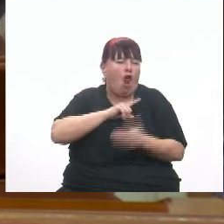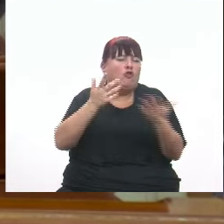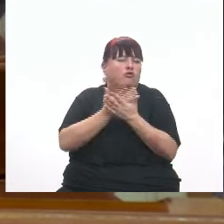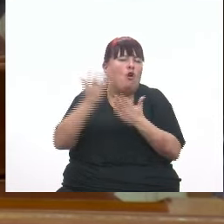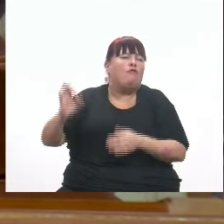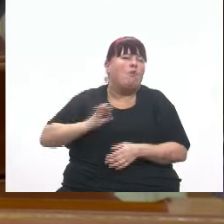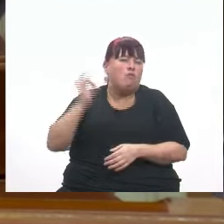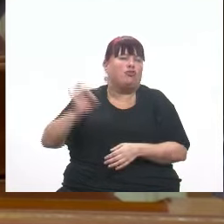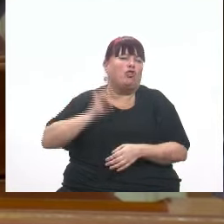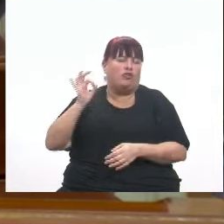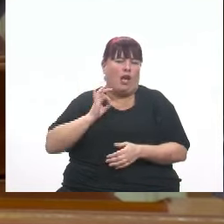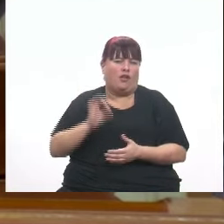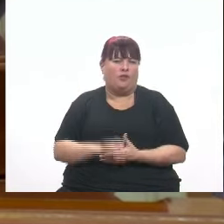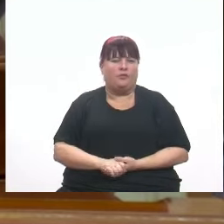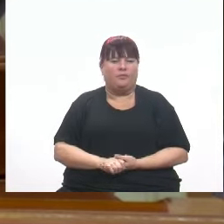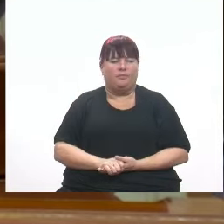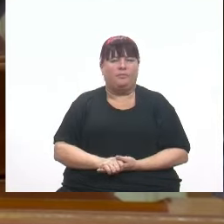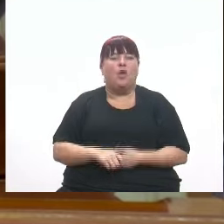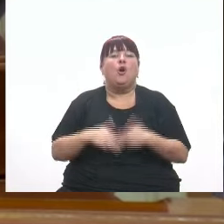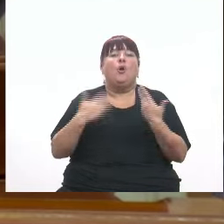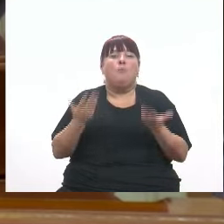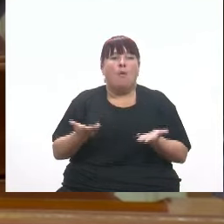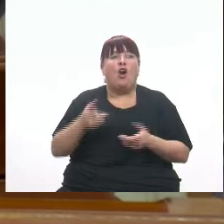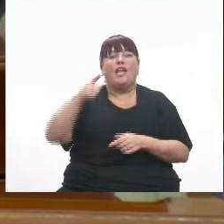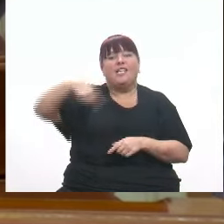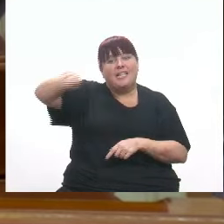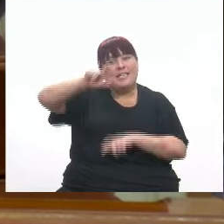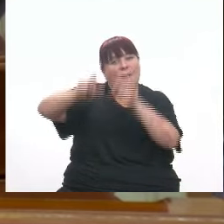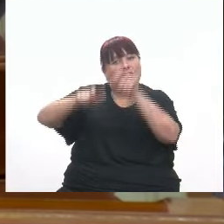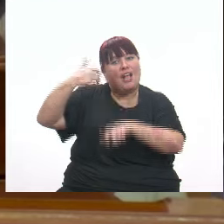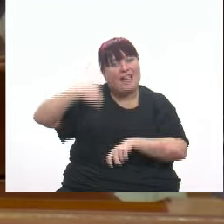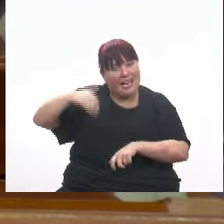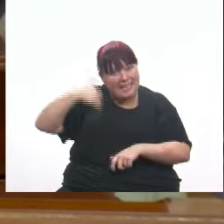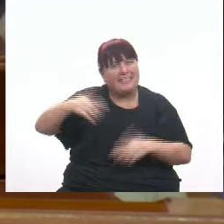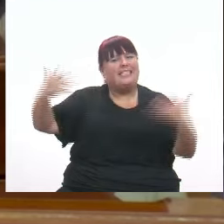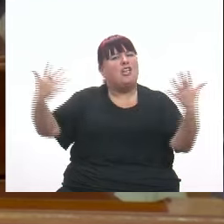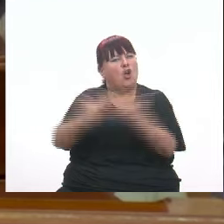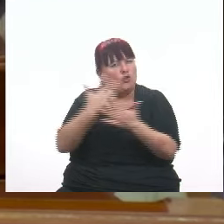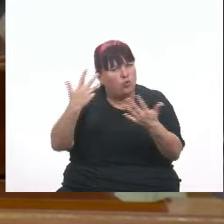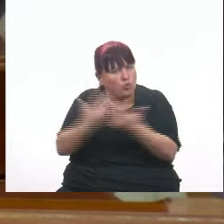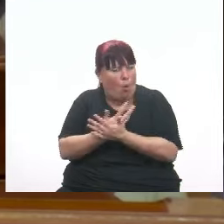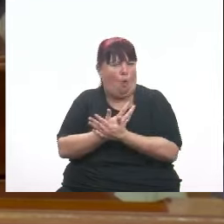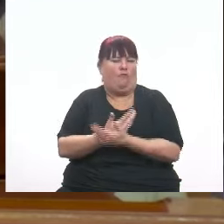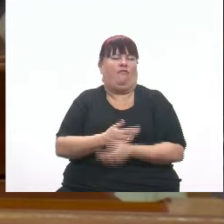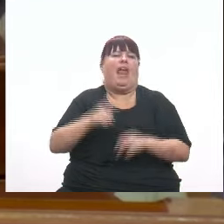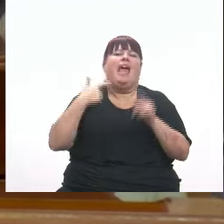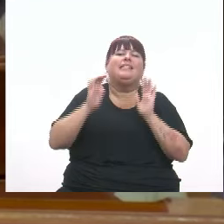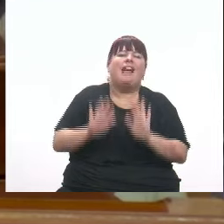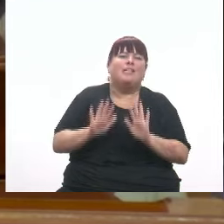muchos años. Por esos argentinos que sufren, que